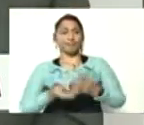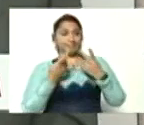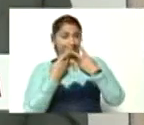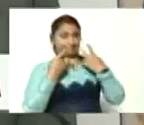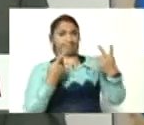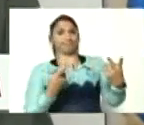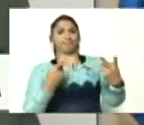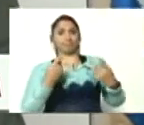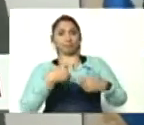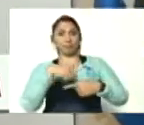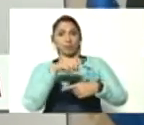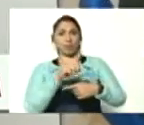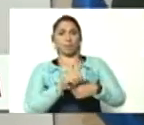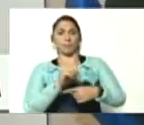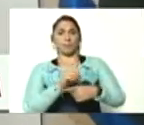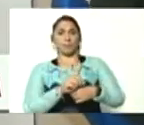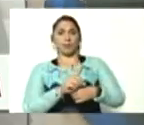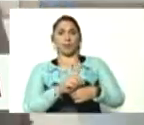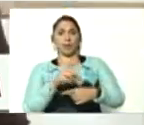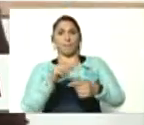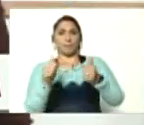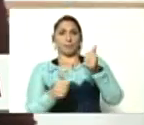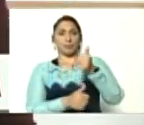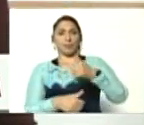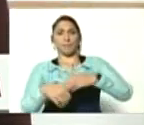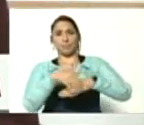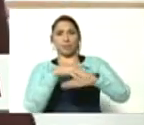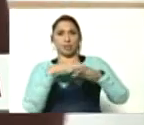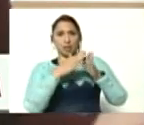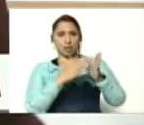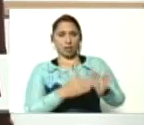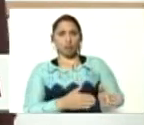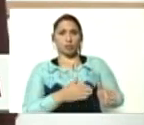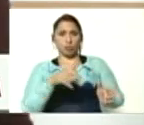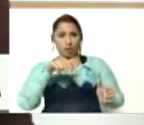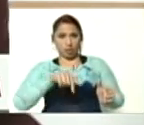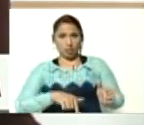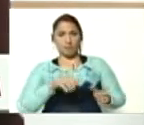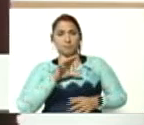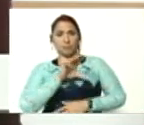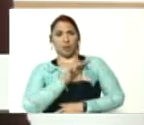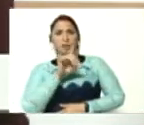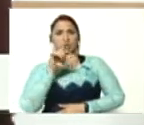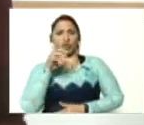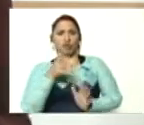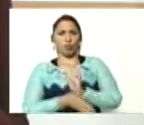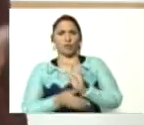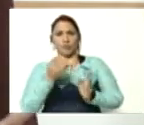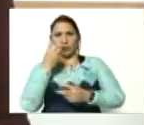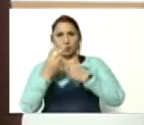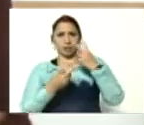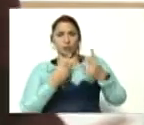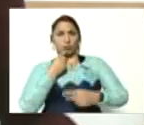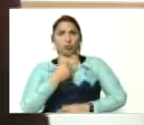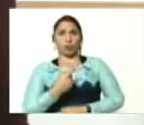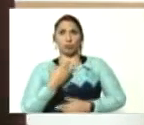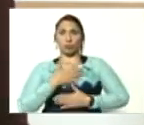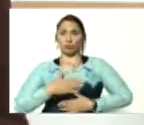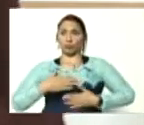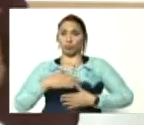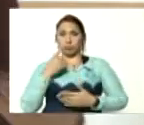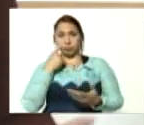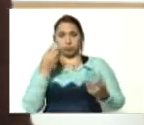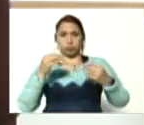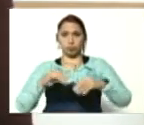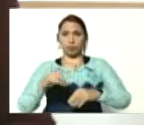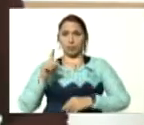declaraciones del primer viceministro que se encuentra acá en nuestro país, Ricardo Cabrizas, quien daba cuenta sobre lo que ha sido esta visita, que ha calificado como fructífera. Además, ha dicho que